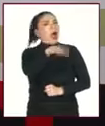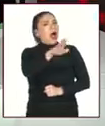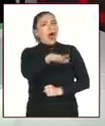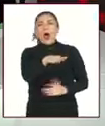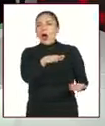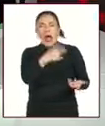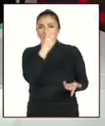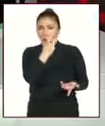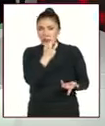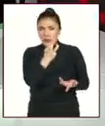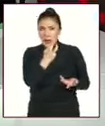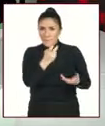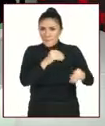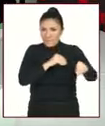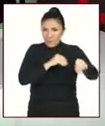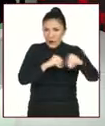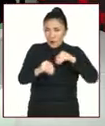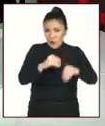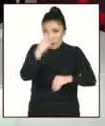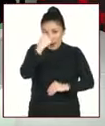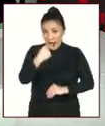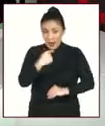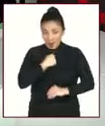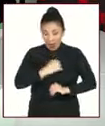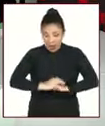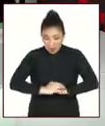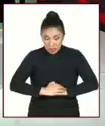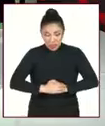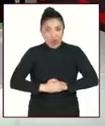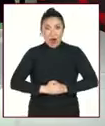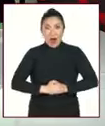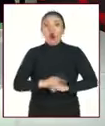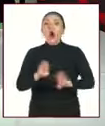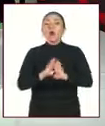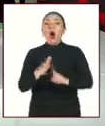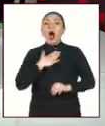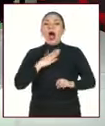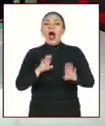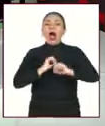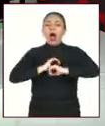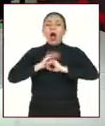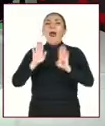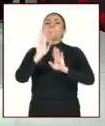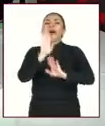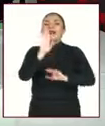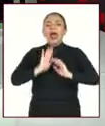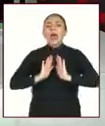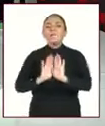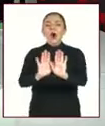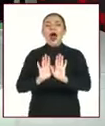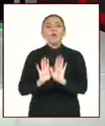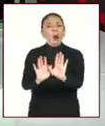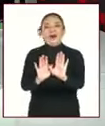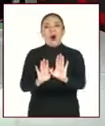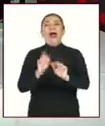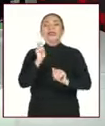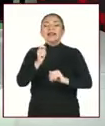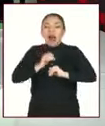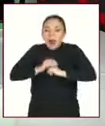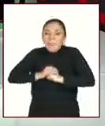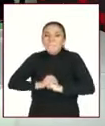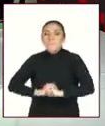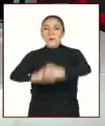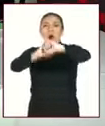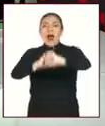un movimiento hacia uno mismo, es hacia arriba. Sí, es como una palanca. Ajá. Entonces, porque lo que hace es